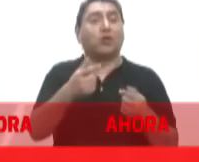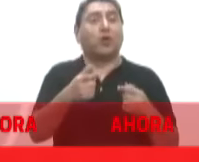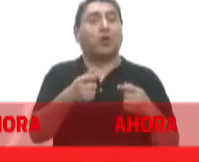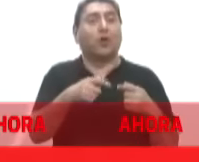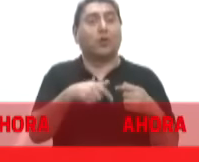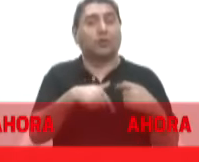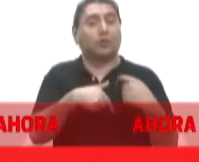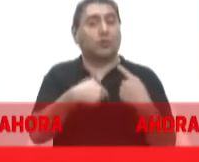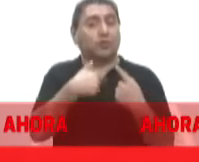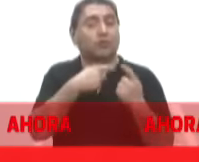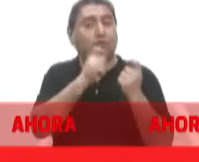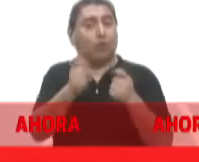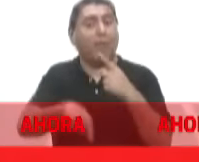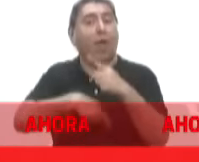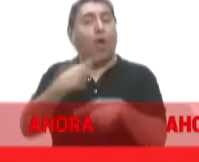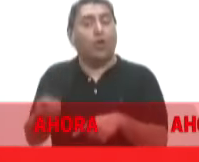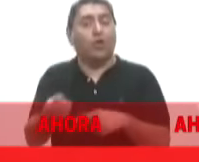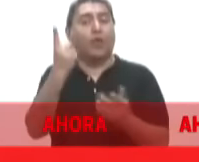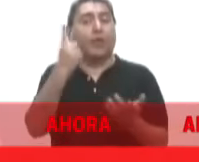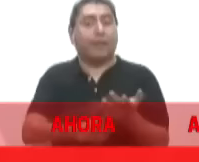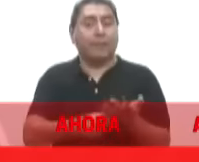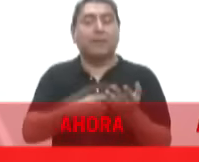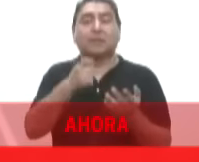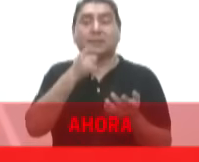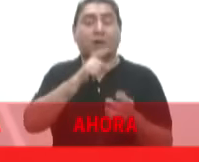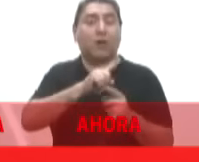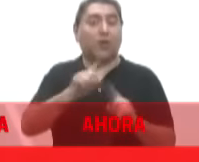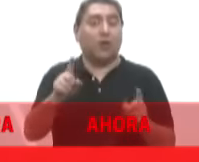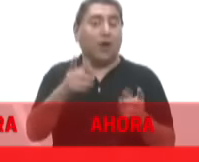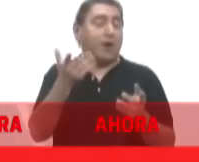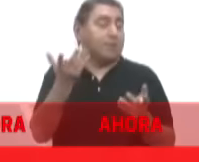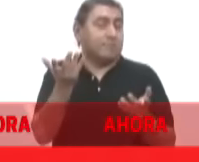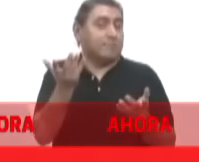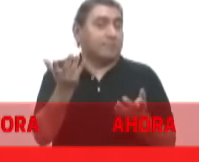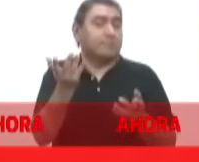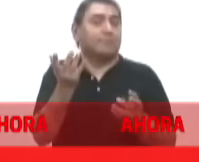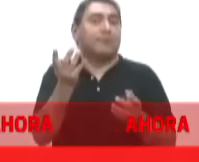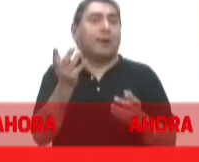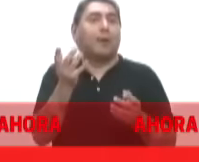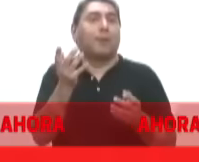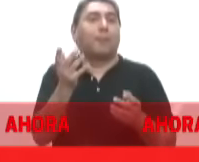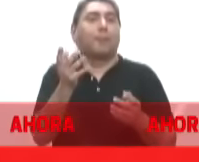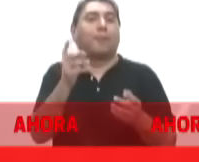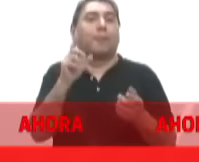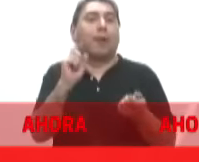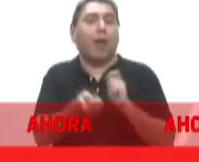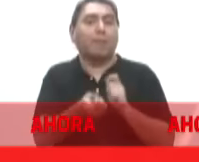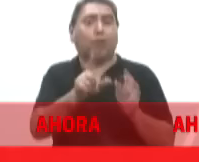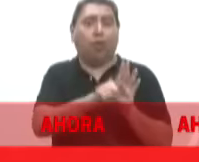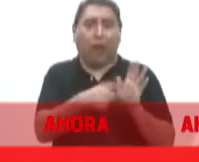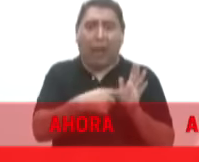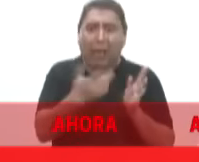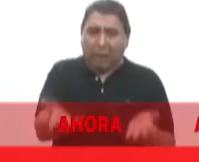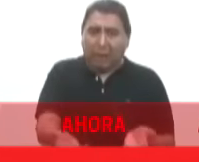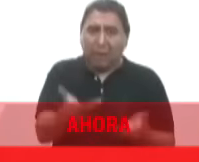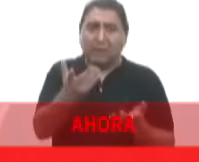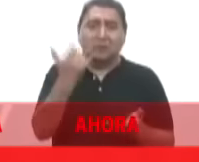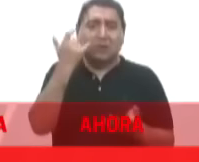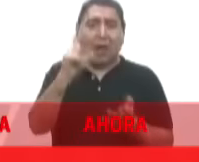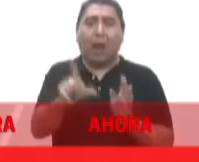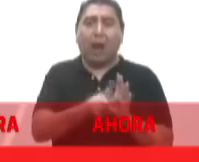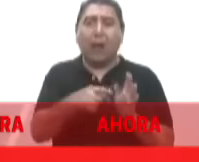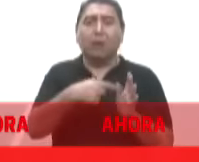dictamen. Mientras no sea rechazada, no hay ninguna posibilidad de que se me sigan cambiando la ley. Porque ya hay una ley, no me